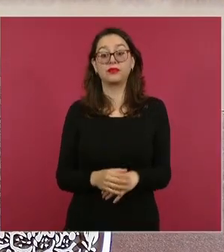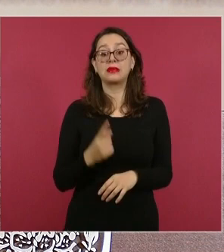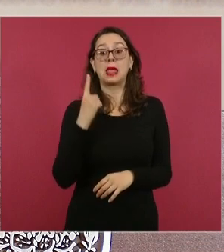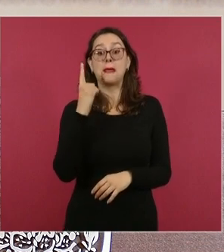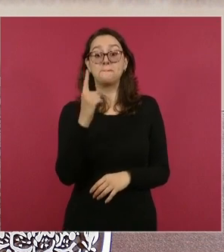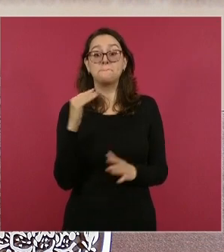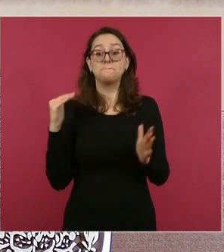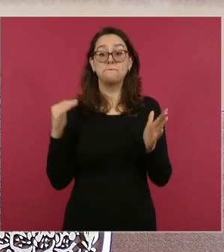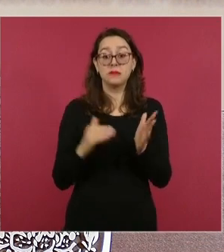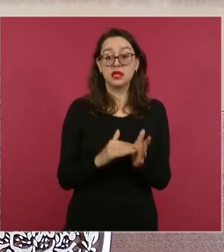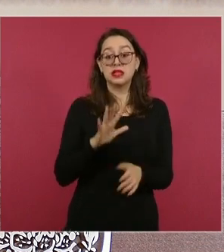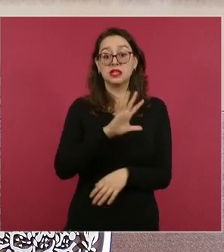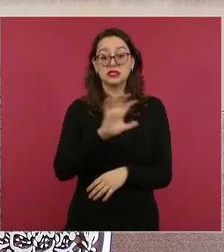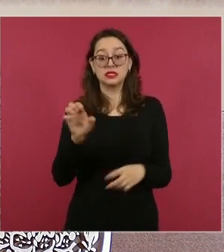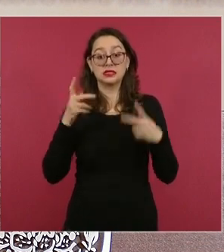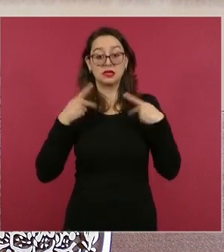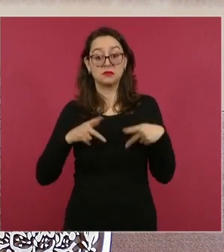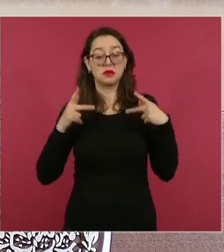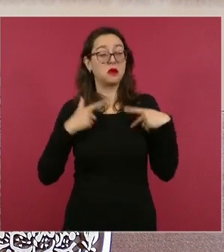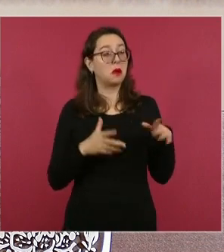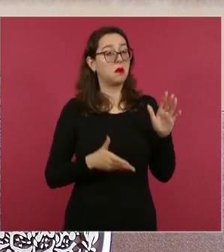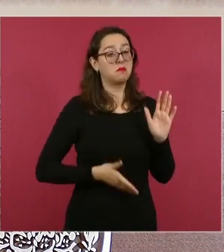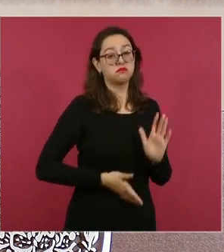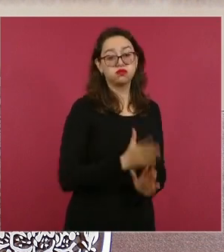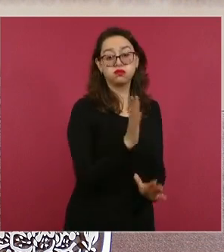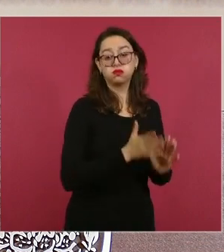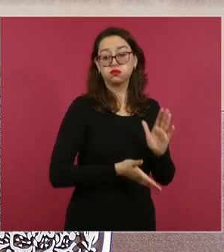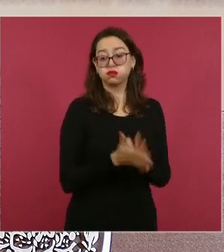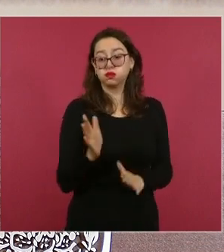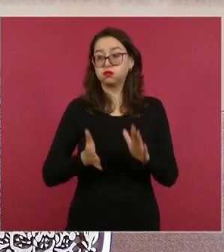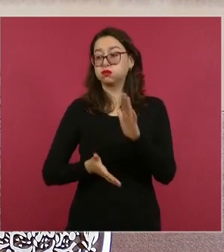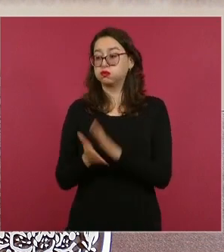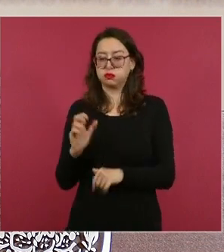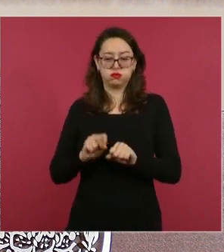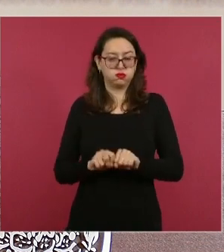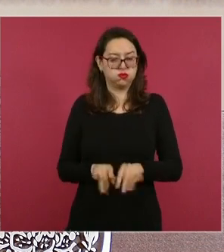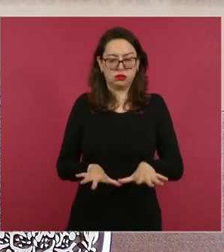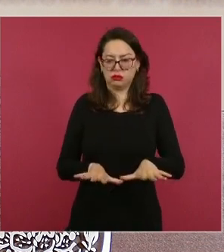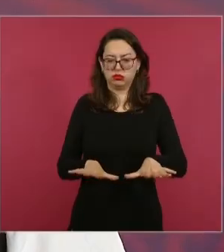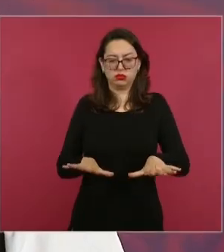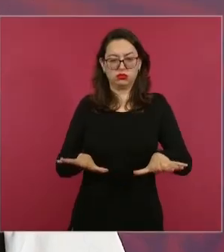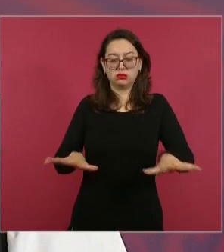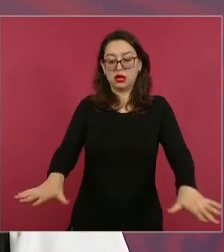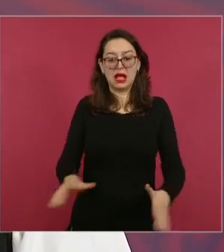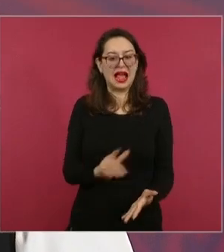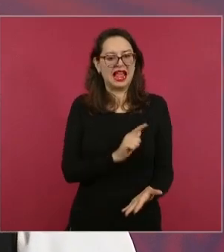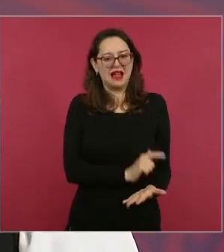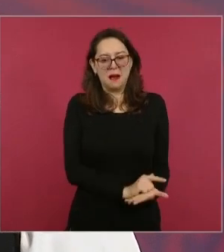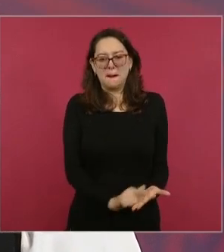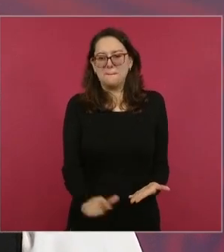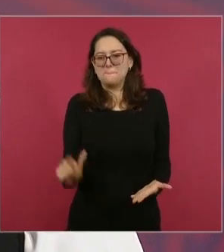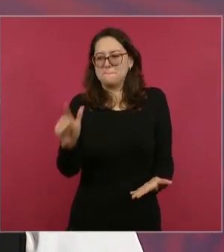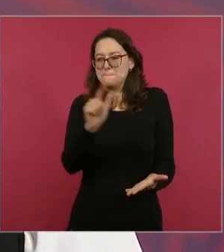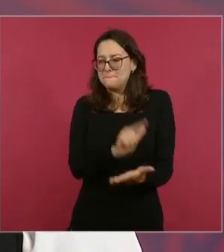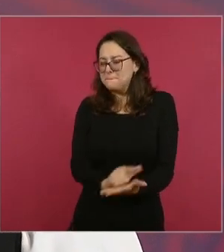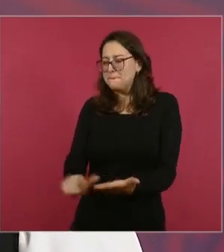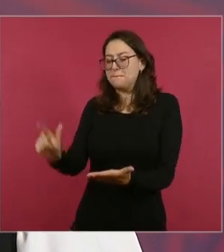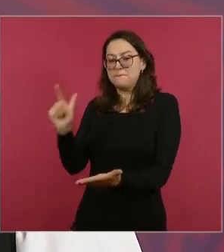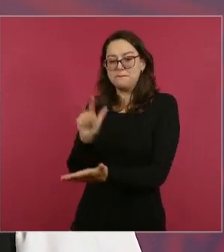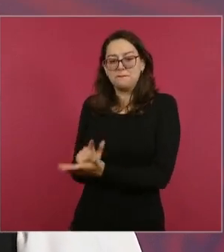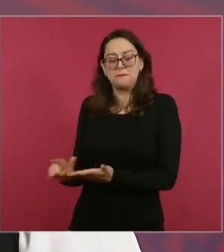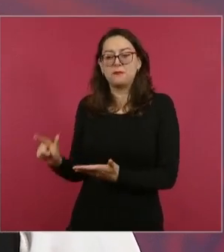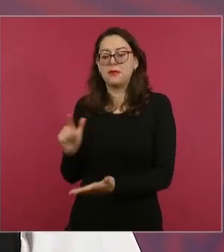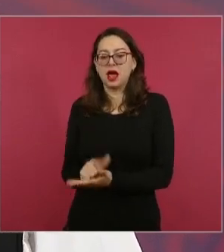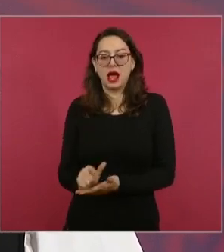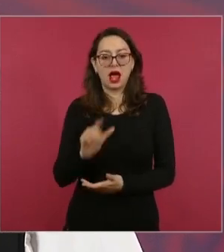100 personas trabajamos en la limpieza de todas las calles y avenidas hemos visitado las